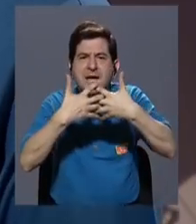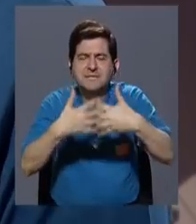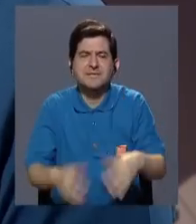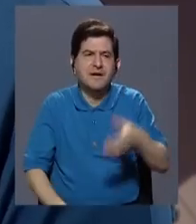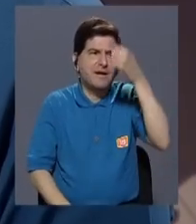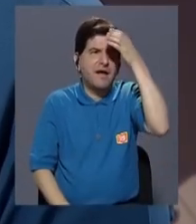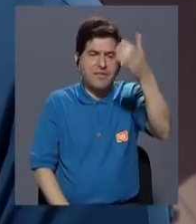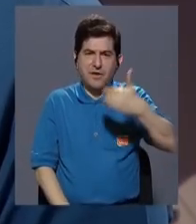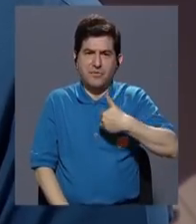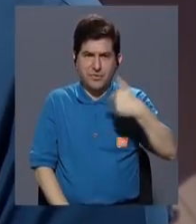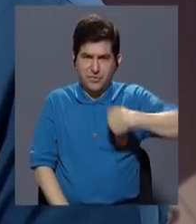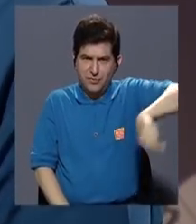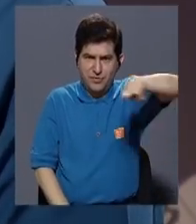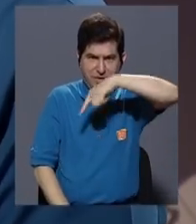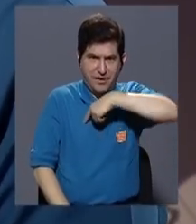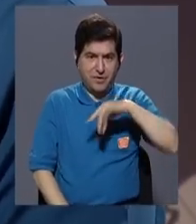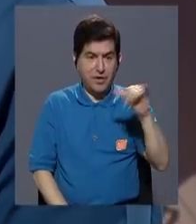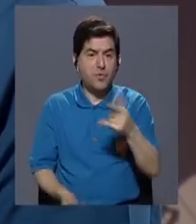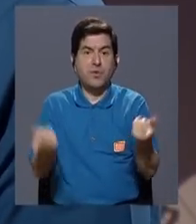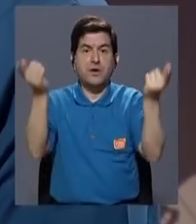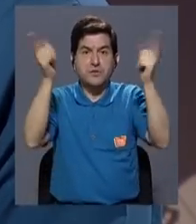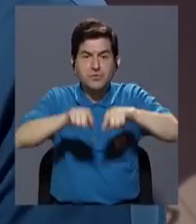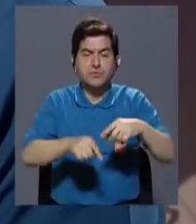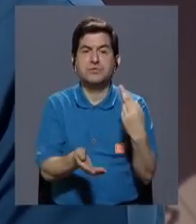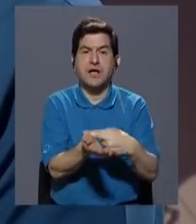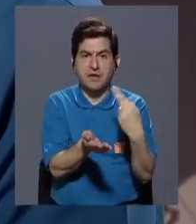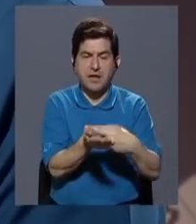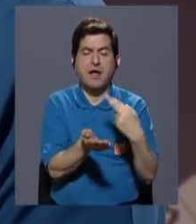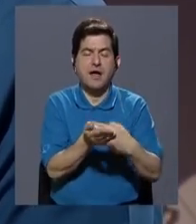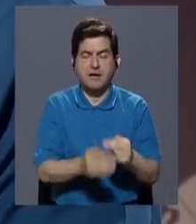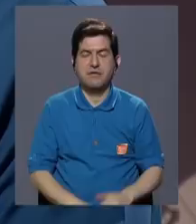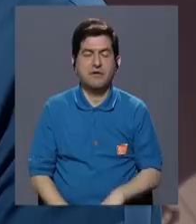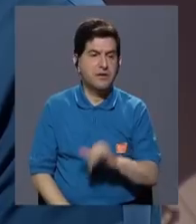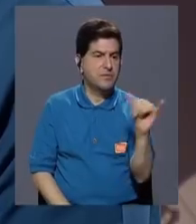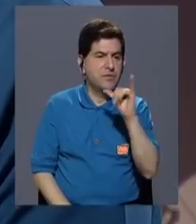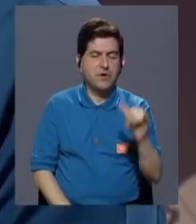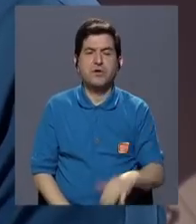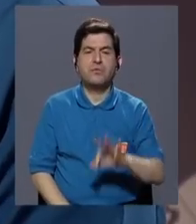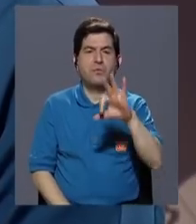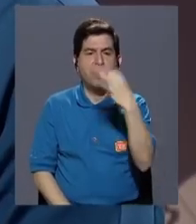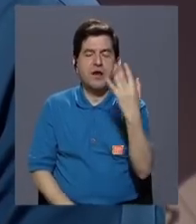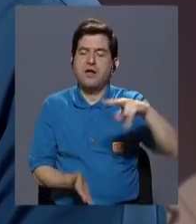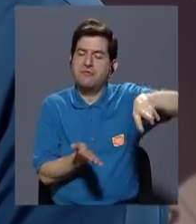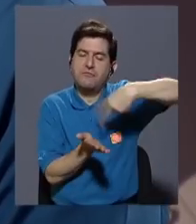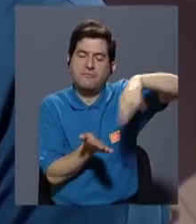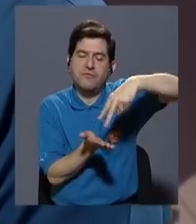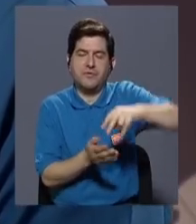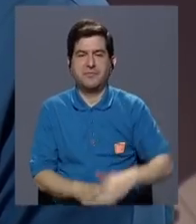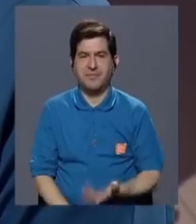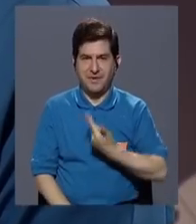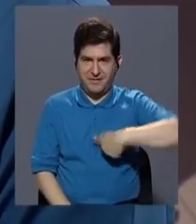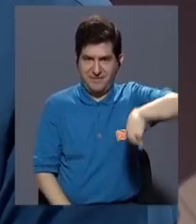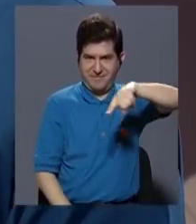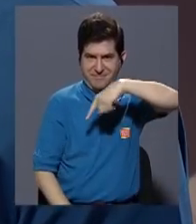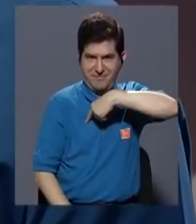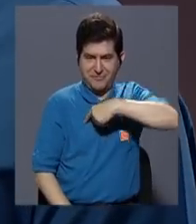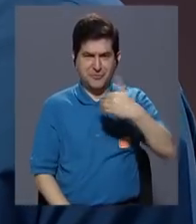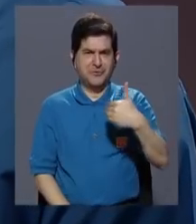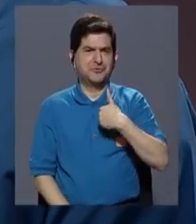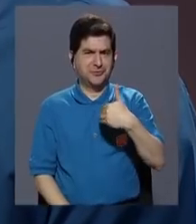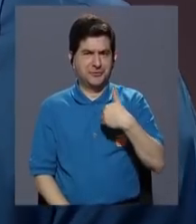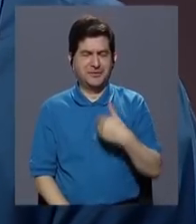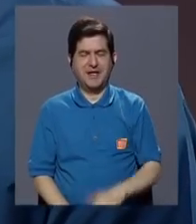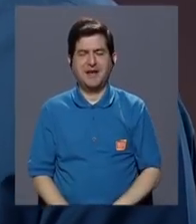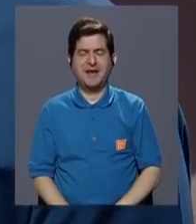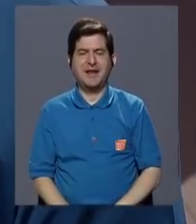culturas que tenemos nosotros también se da en los ritmos tropicales y se da en la forma como bailamos nosotros tenemos